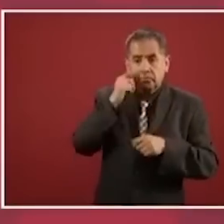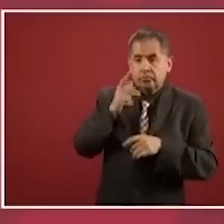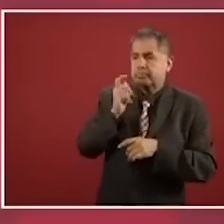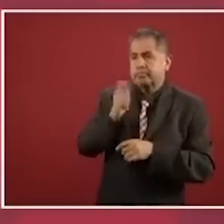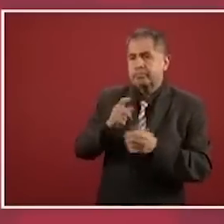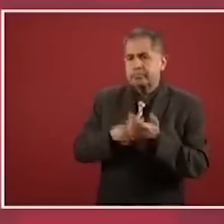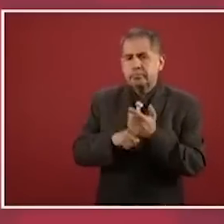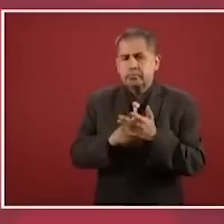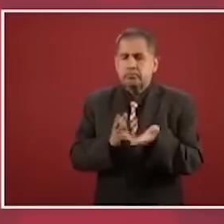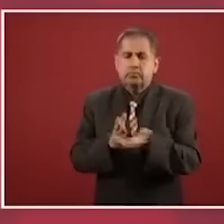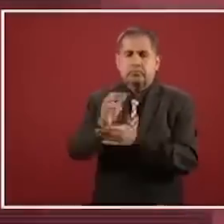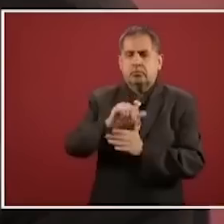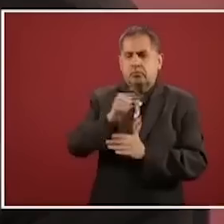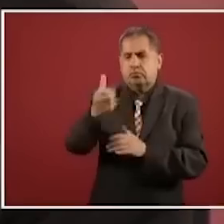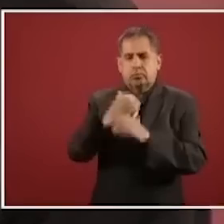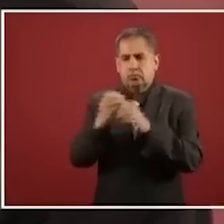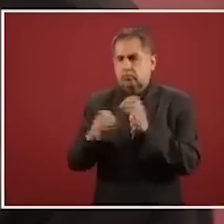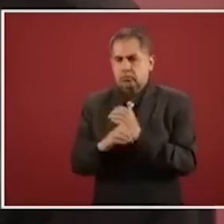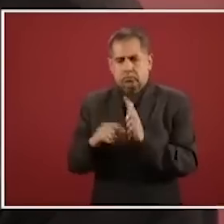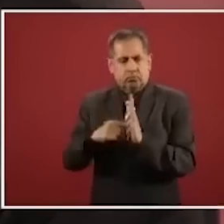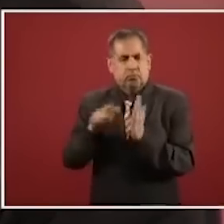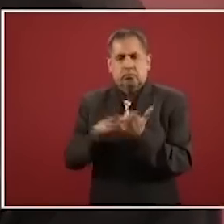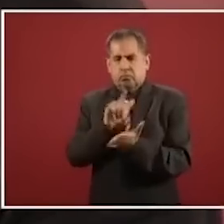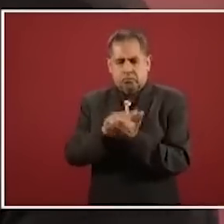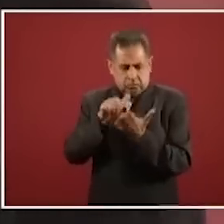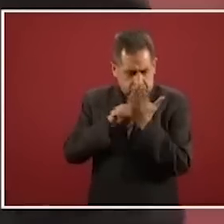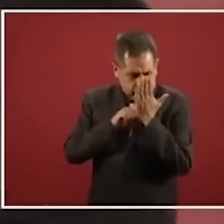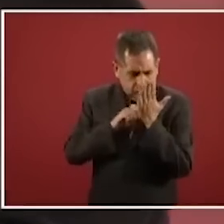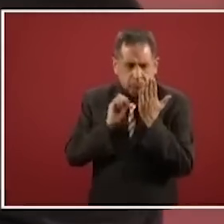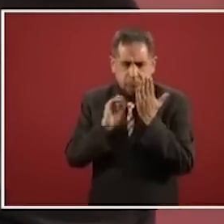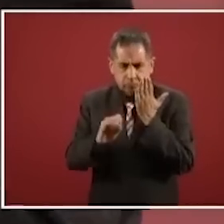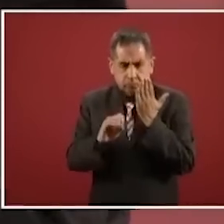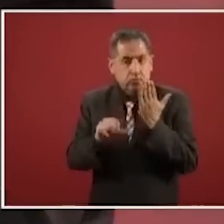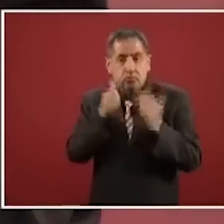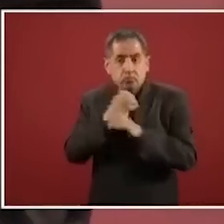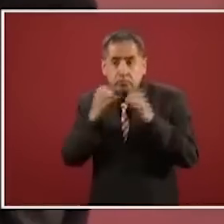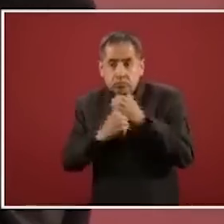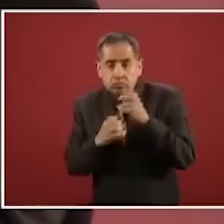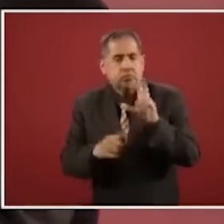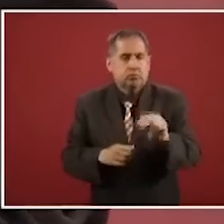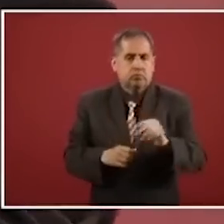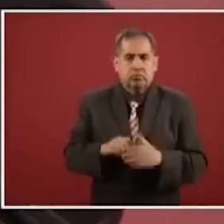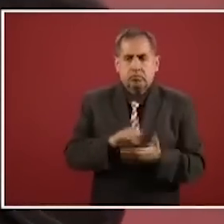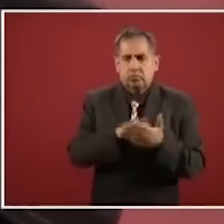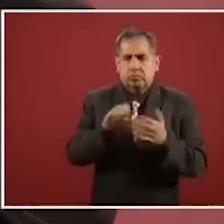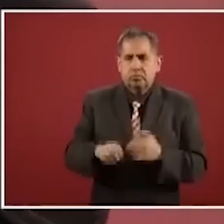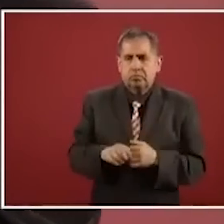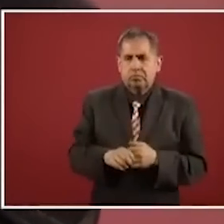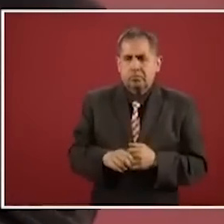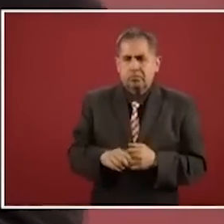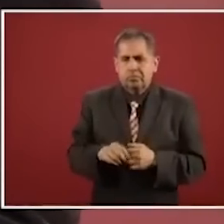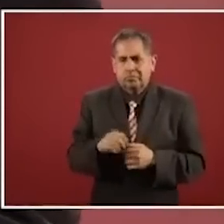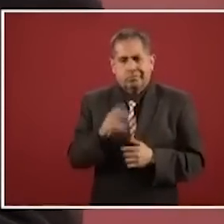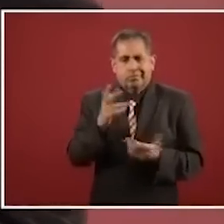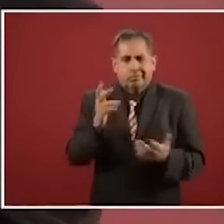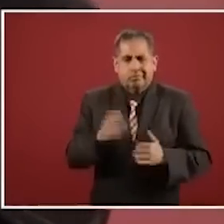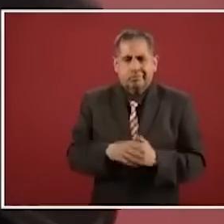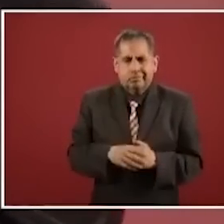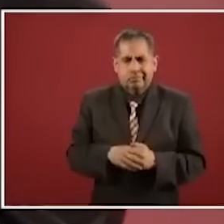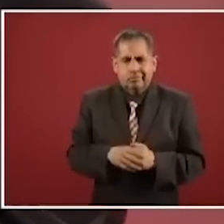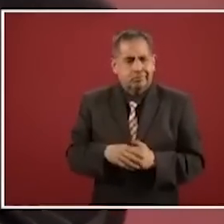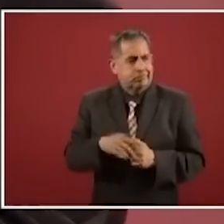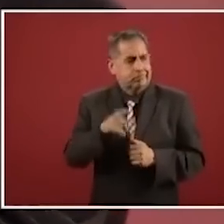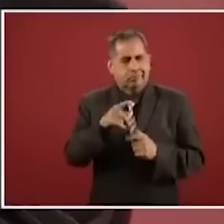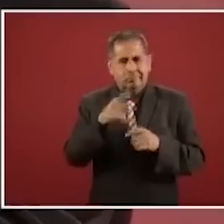labores que excedan las que están establecidas en la ley. Es decir, un agregado en México, no tienen que nombrar 5 agregados, la verdad tienen muchos